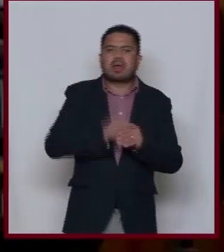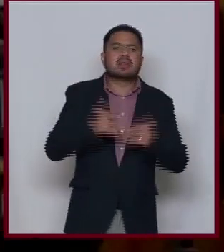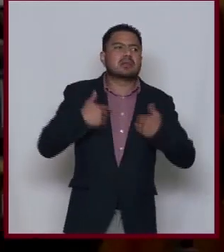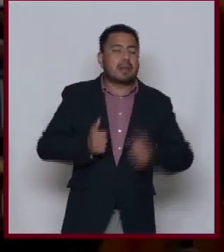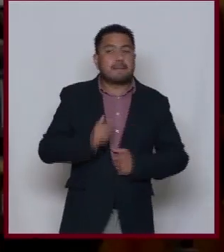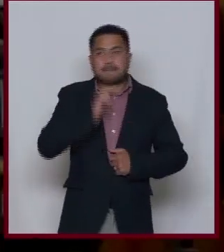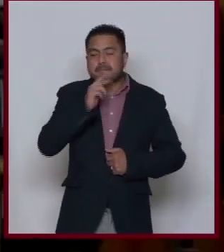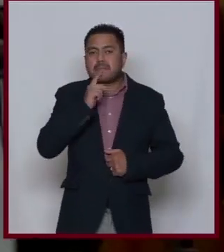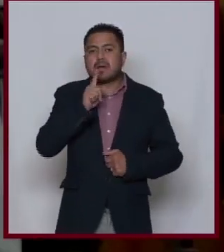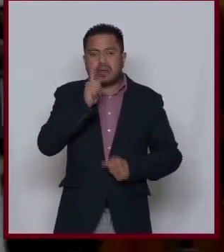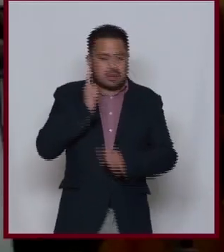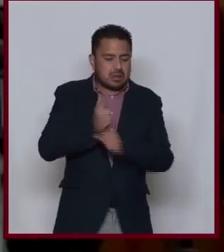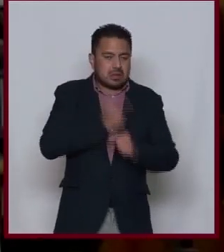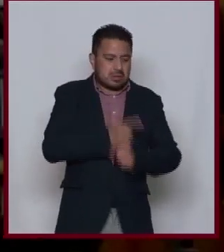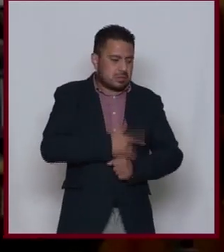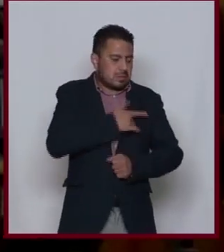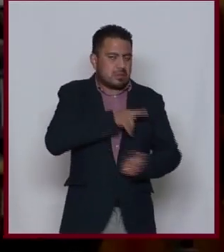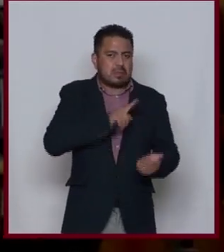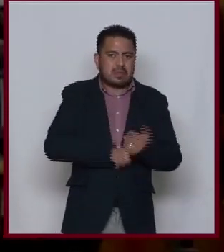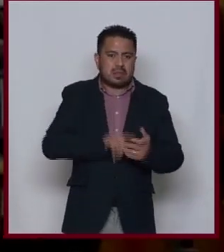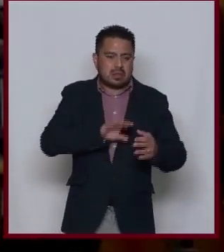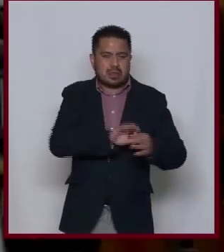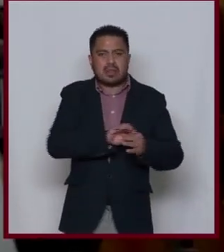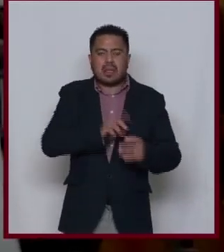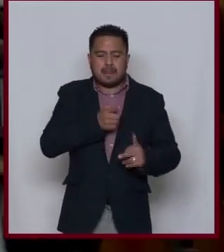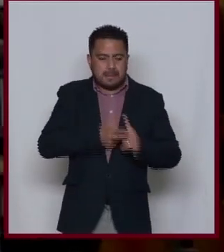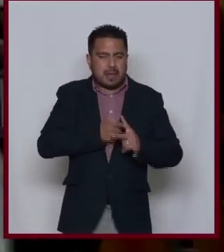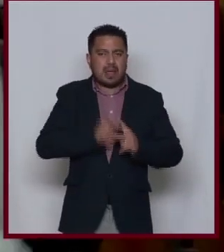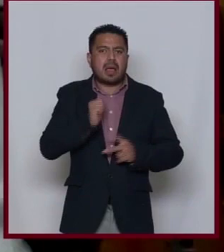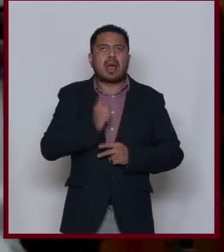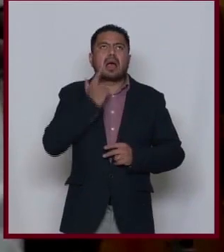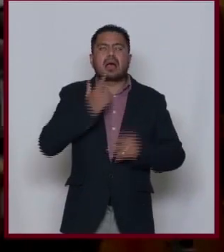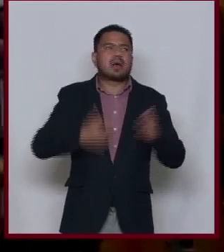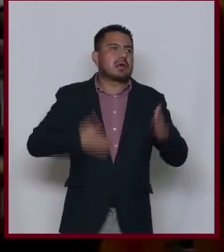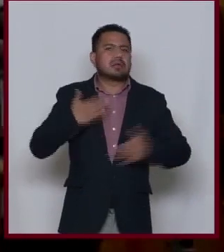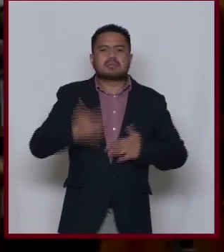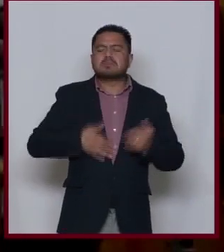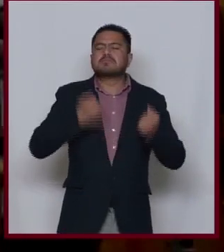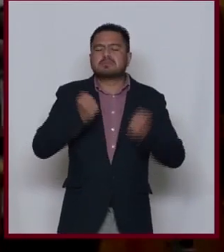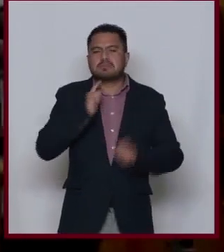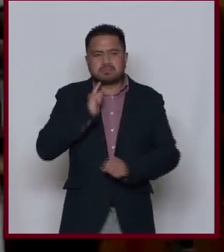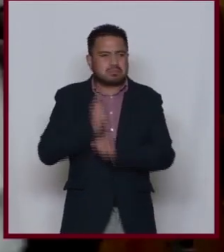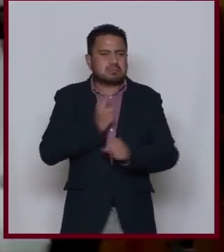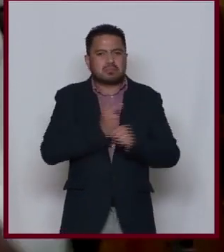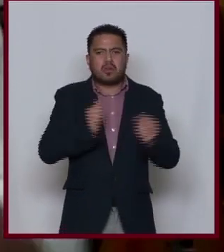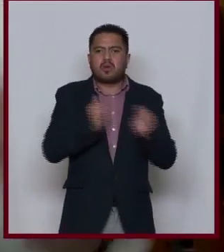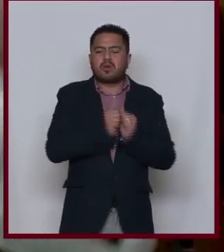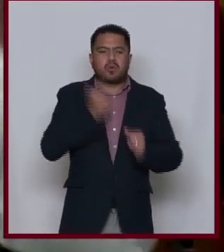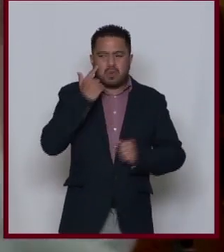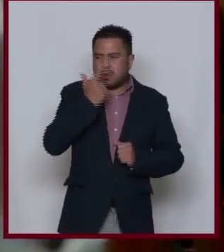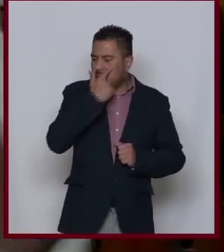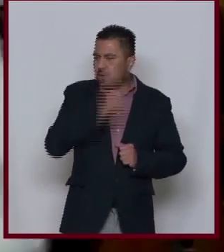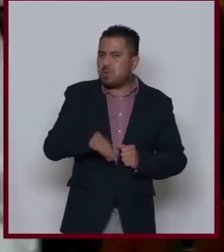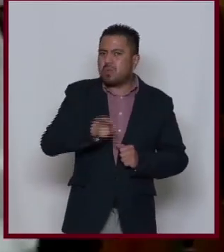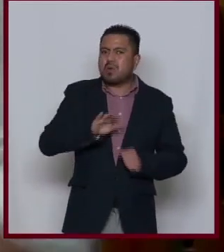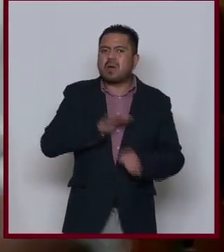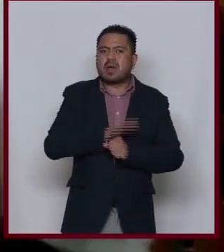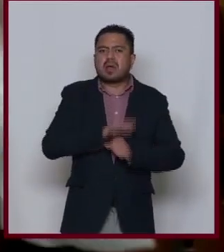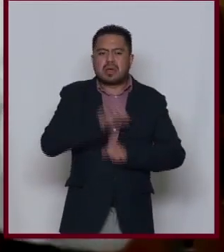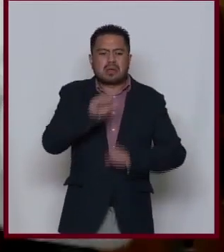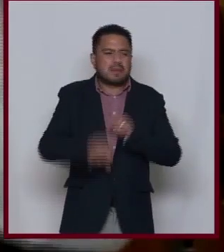mejor. Entonces, el encontrarle un sentido práctico a las matemáticas, algo divertido, seguro se lo van a encontrar con lo que les guste, ya sea andar